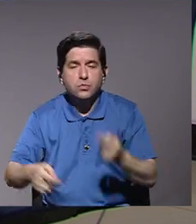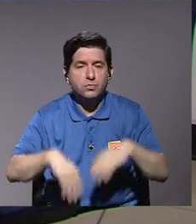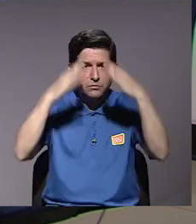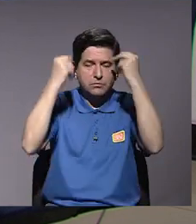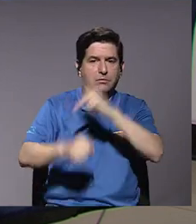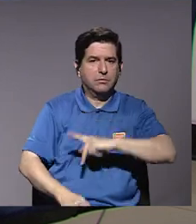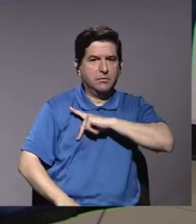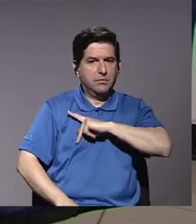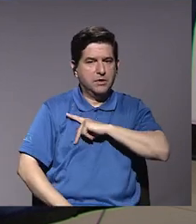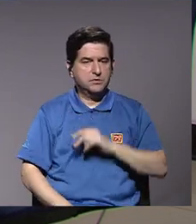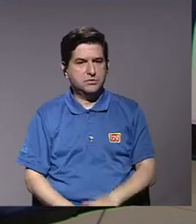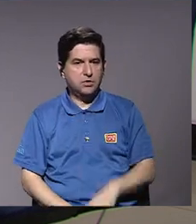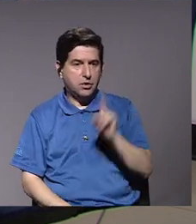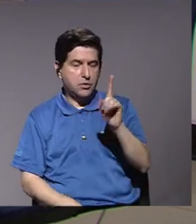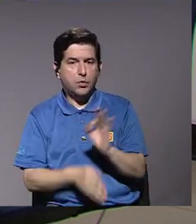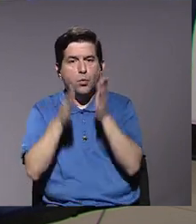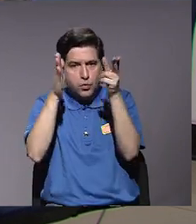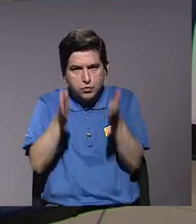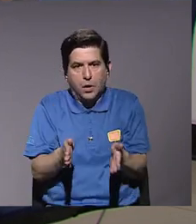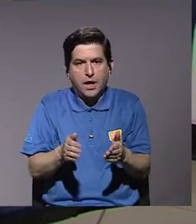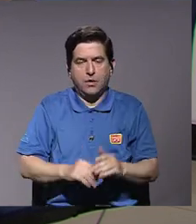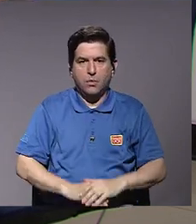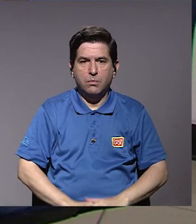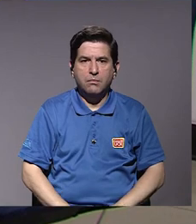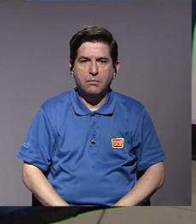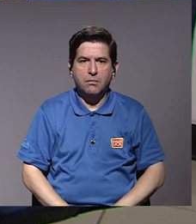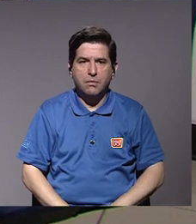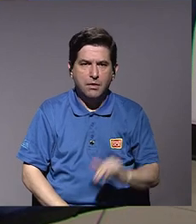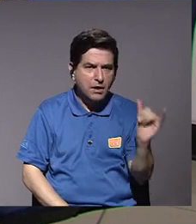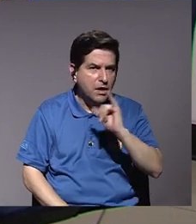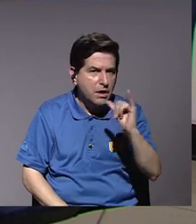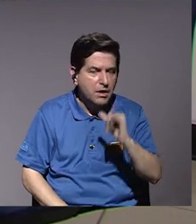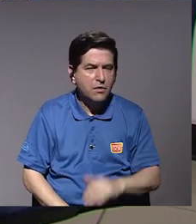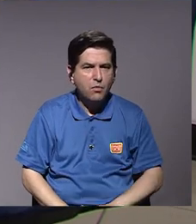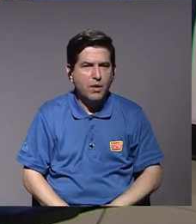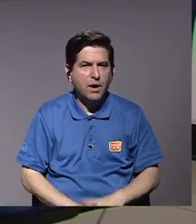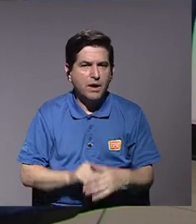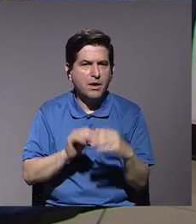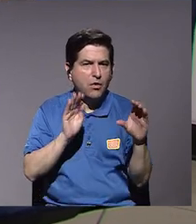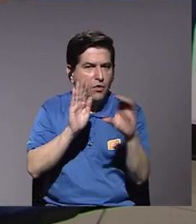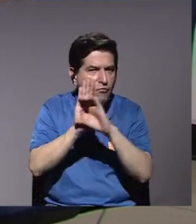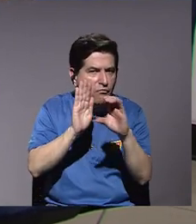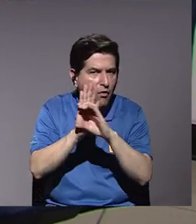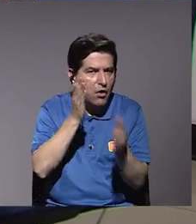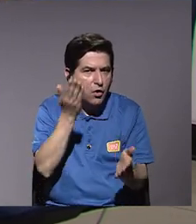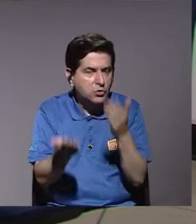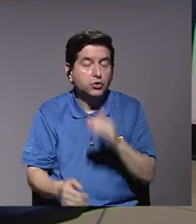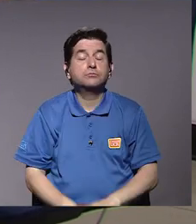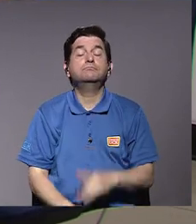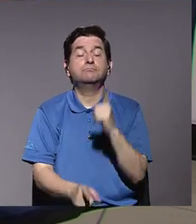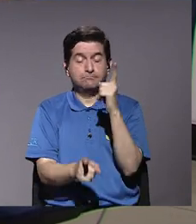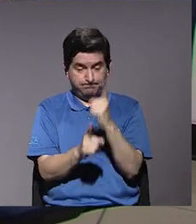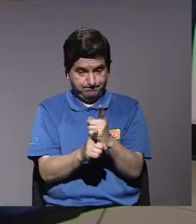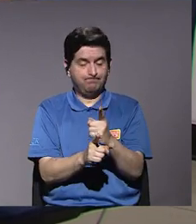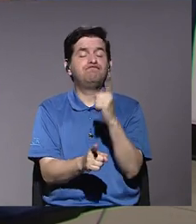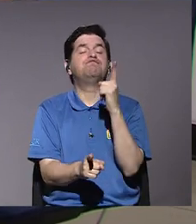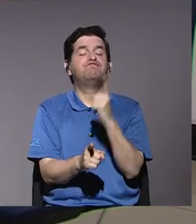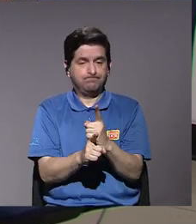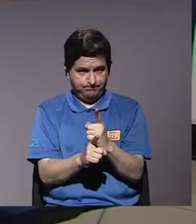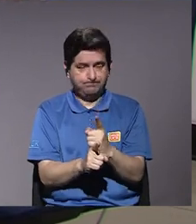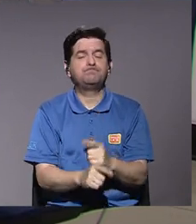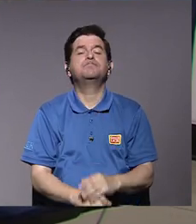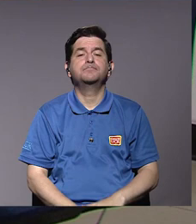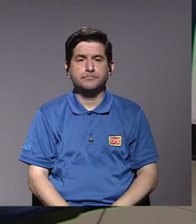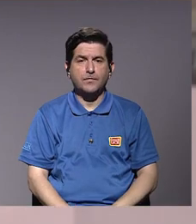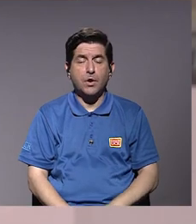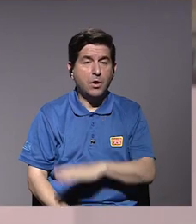divulgar los datos personales de un usuario. Uh-huh. Esto vale igual, por ejemplo, como para fotografías y cuestiones así de...